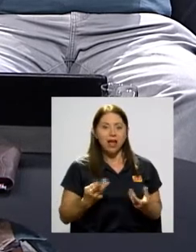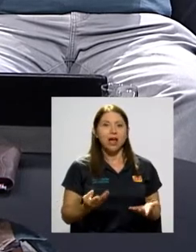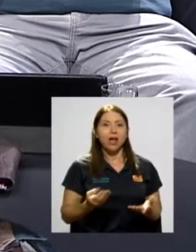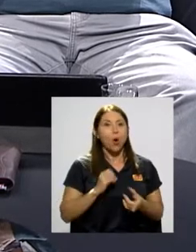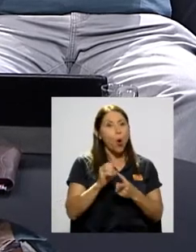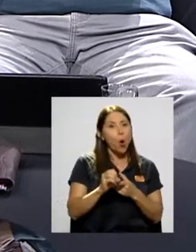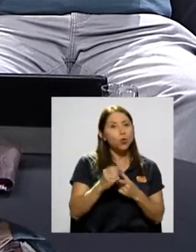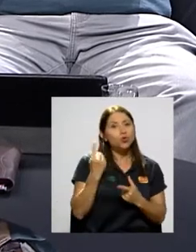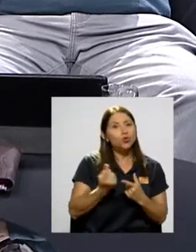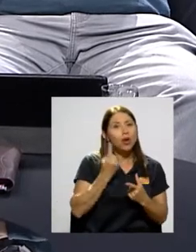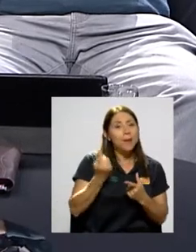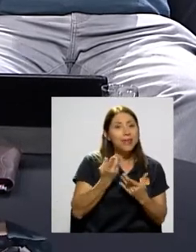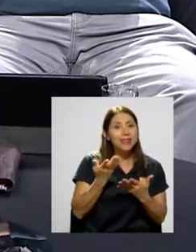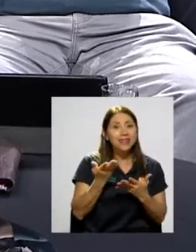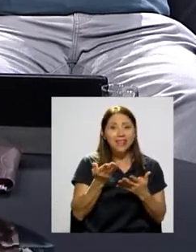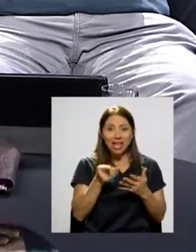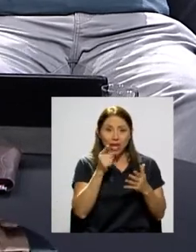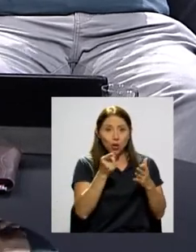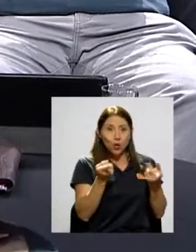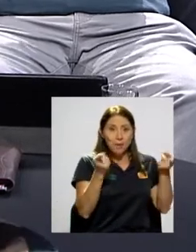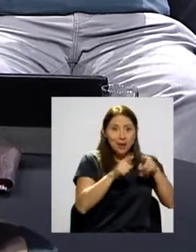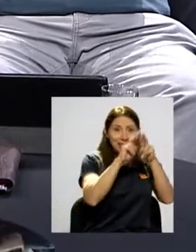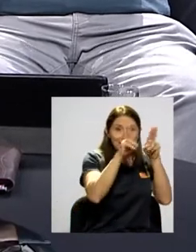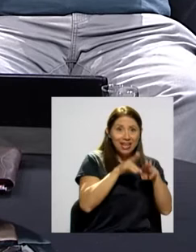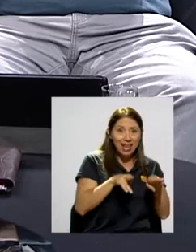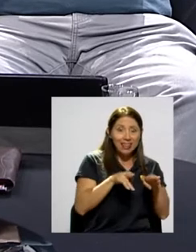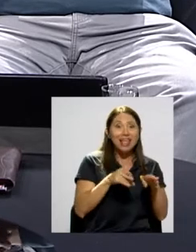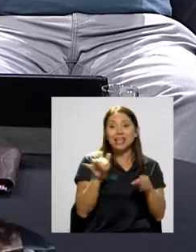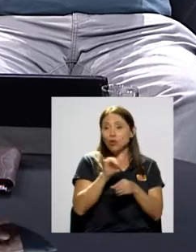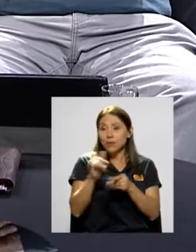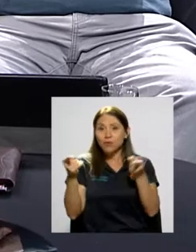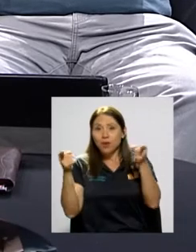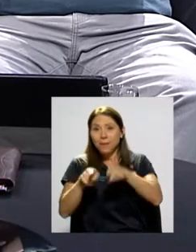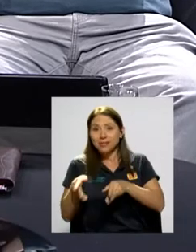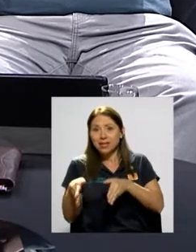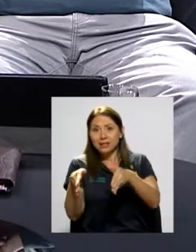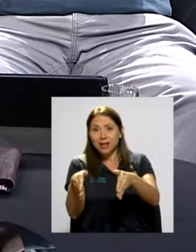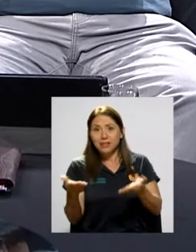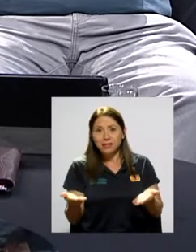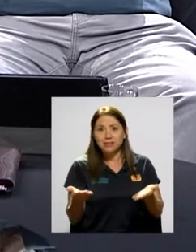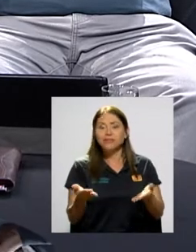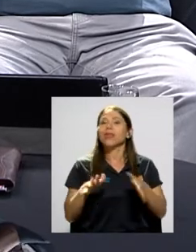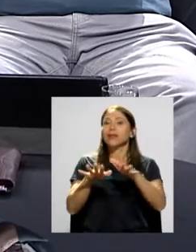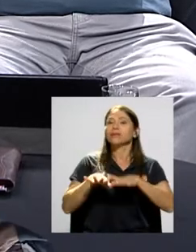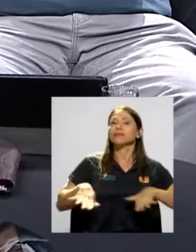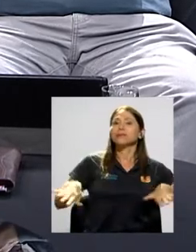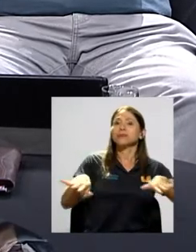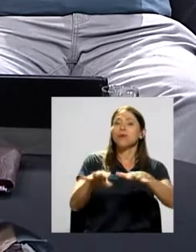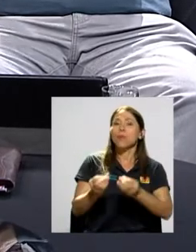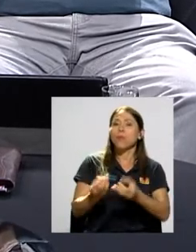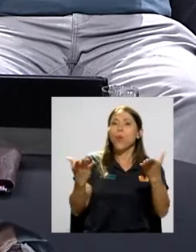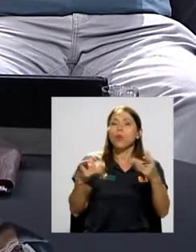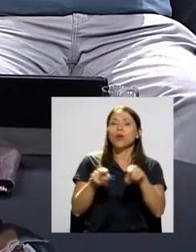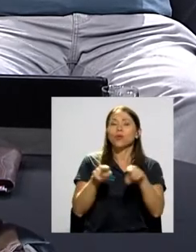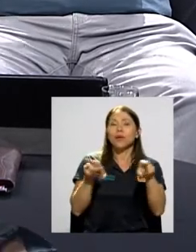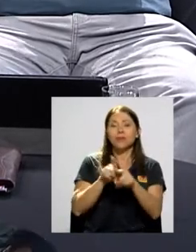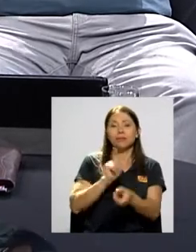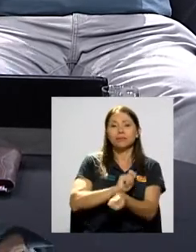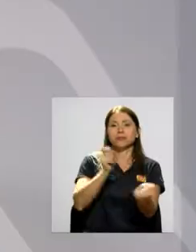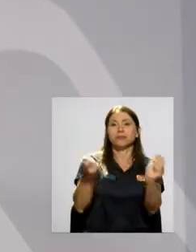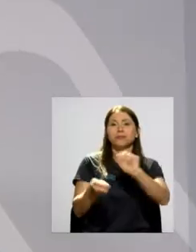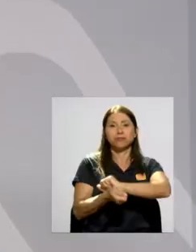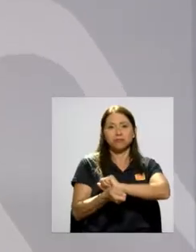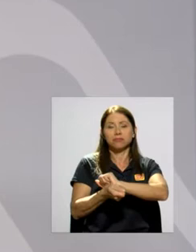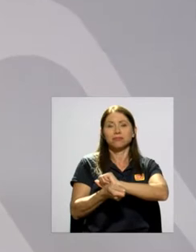que sucede también en las calles. Bueno, el espacio de lo público también fue un escenario que, ¿verdad?, que se transformó como